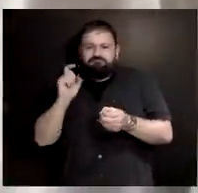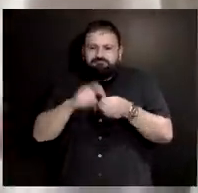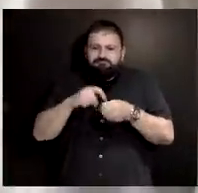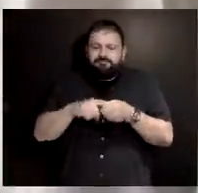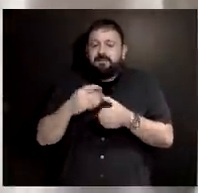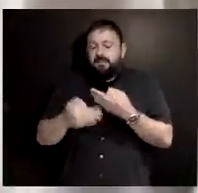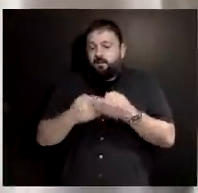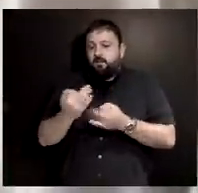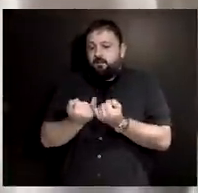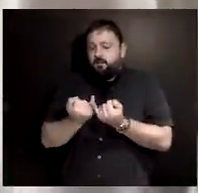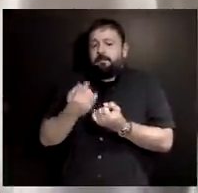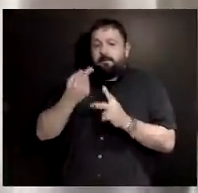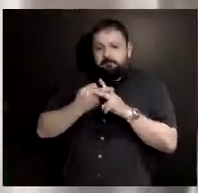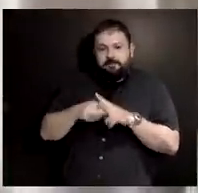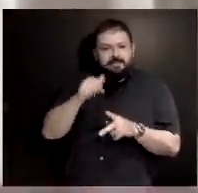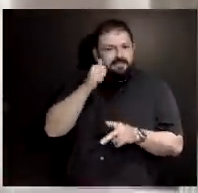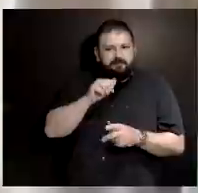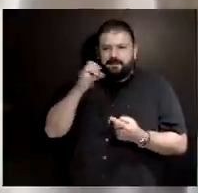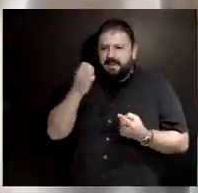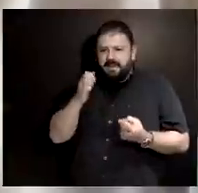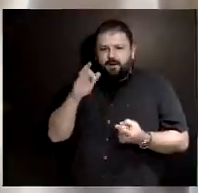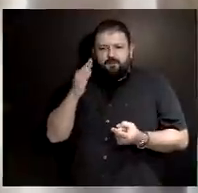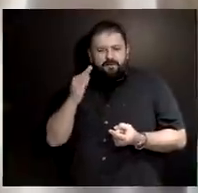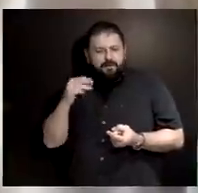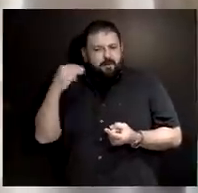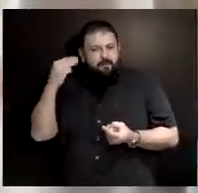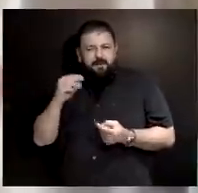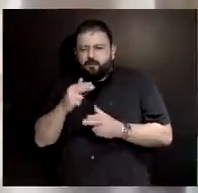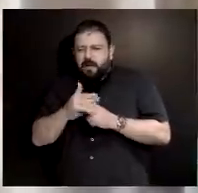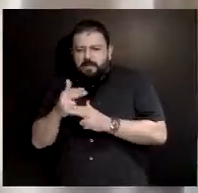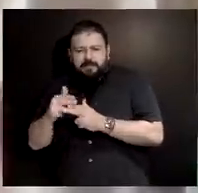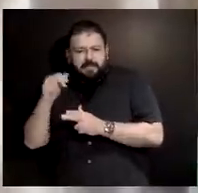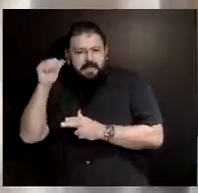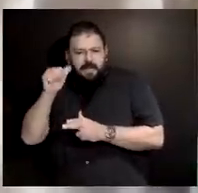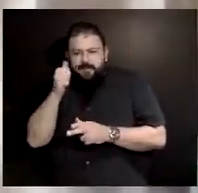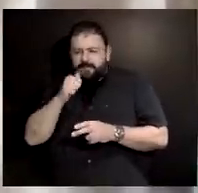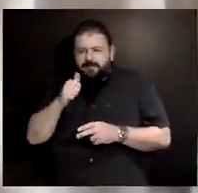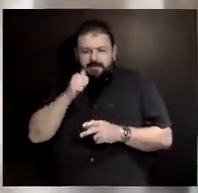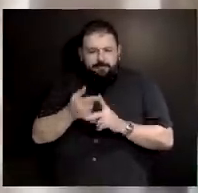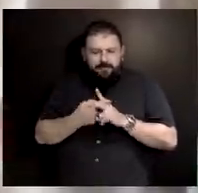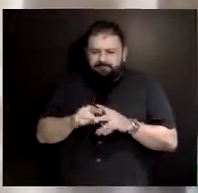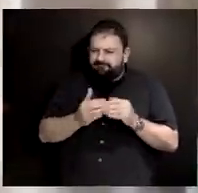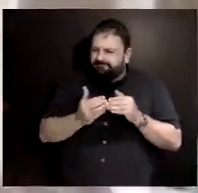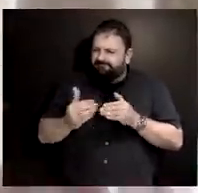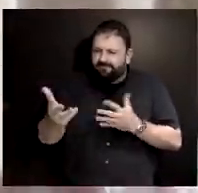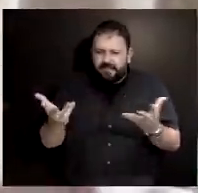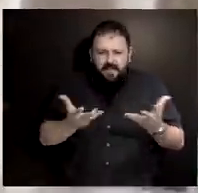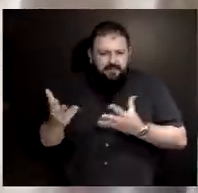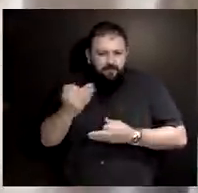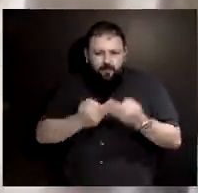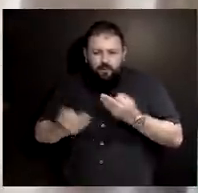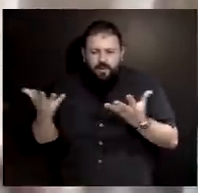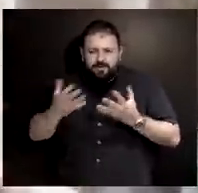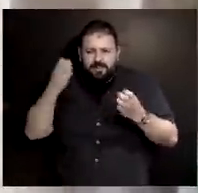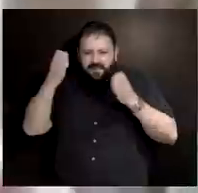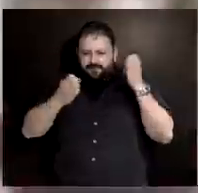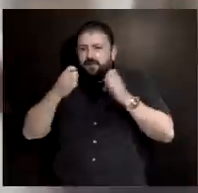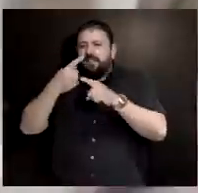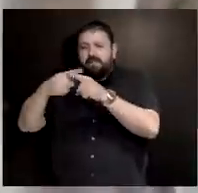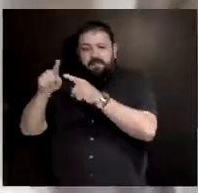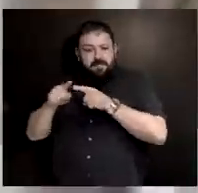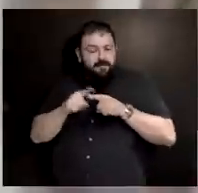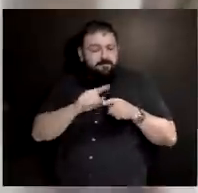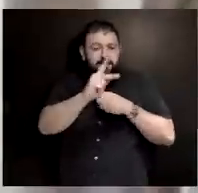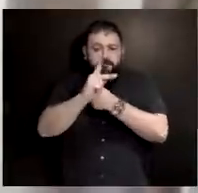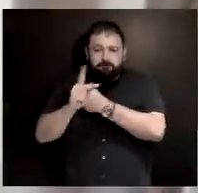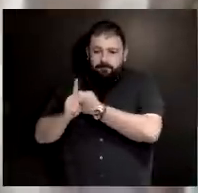abril dependiendo de los años, pero prácticamente un maratón de extravaganas en donde hacemos extravaganas en los diferentes países o